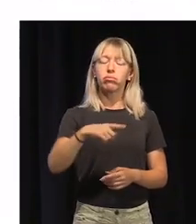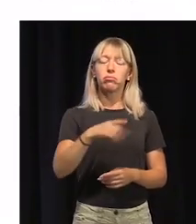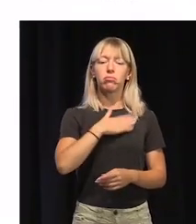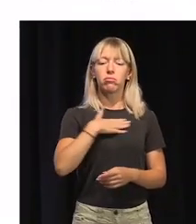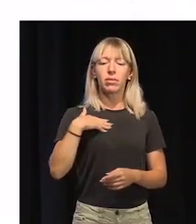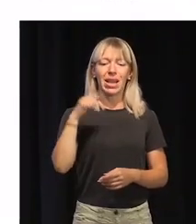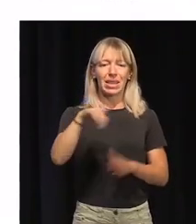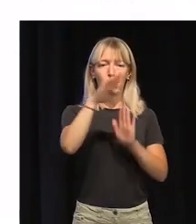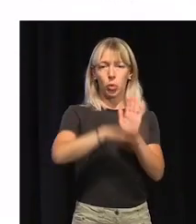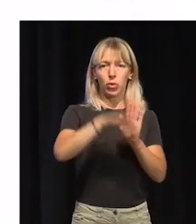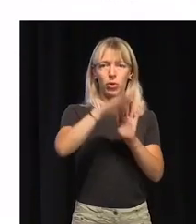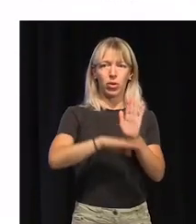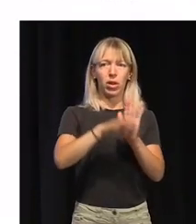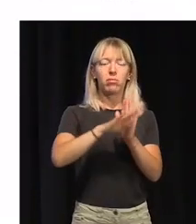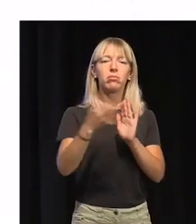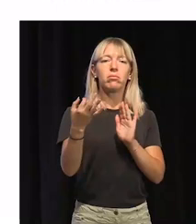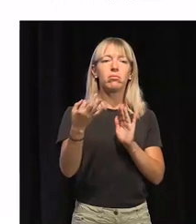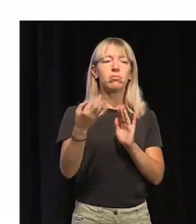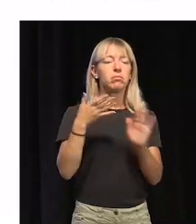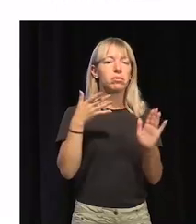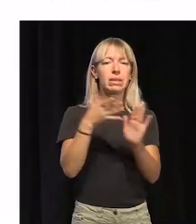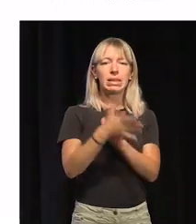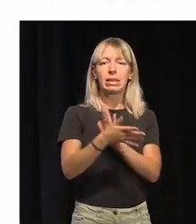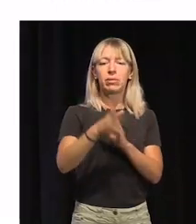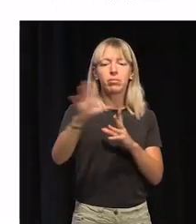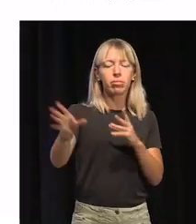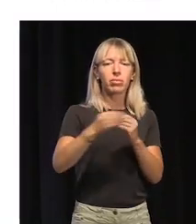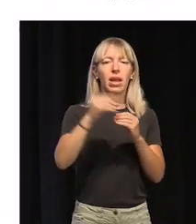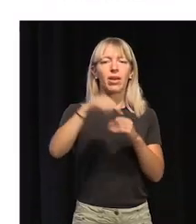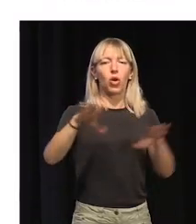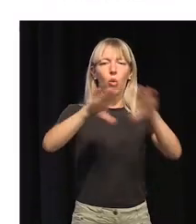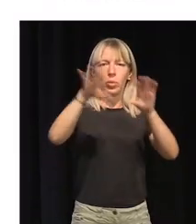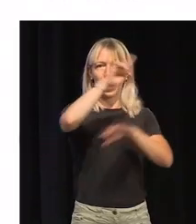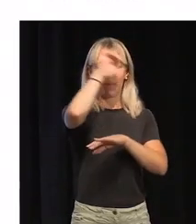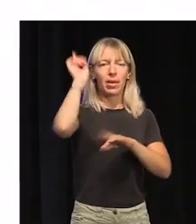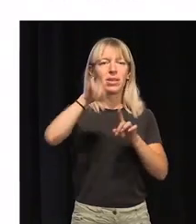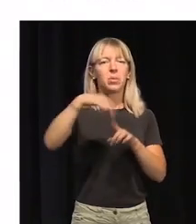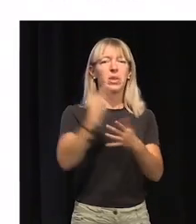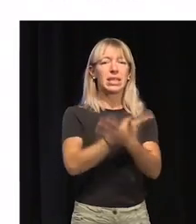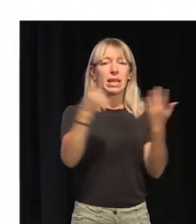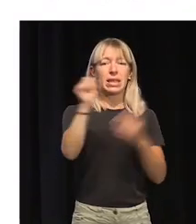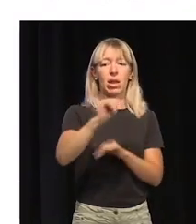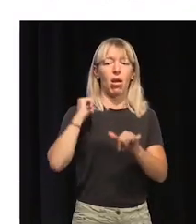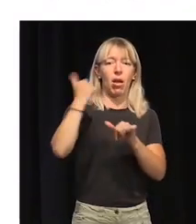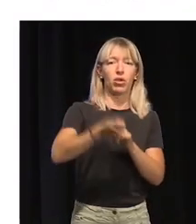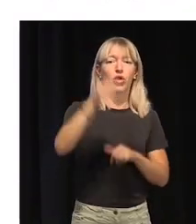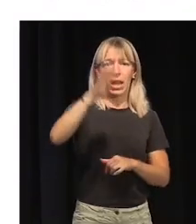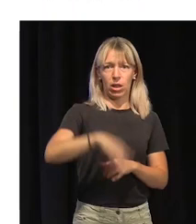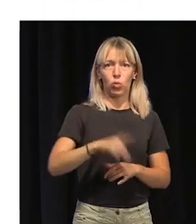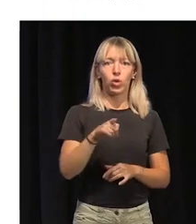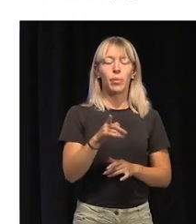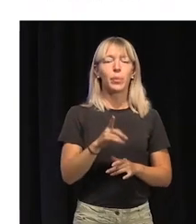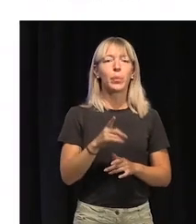Decidimos que este programa tenía todo el sentido de implementarlo en la Comunidad de Madrid después de 16 años de trayectoria en